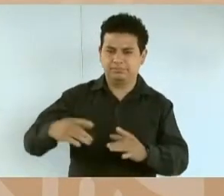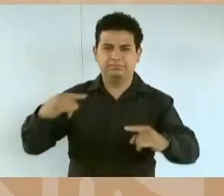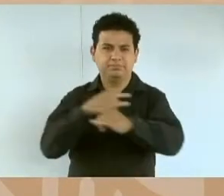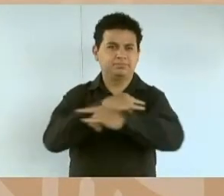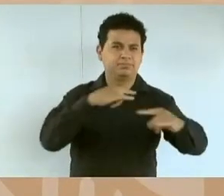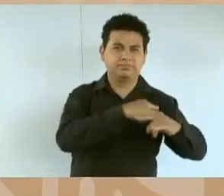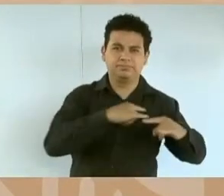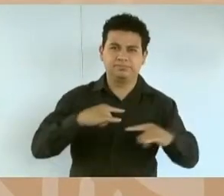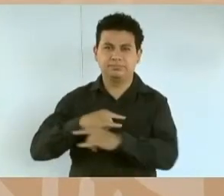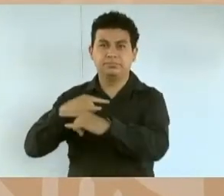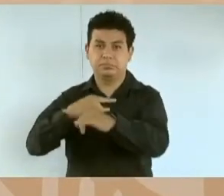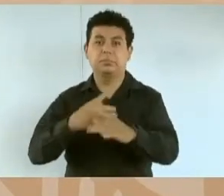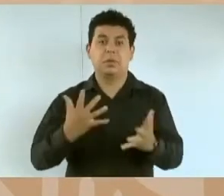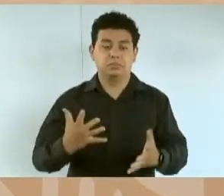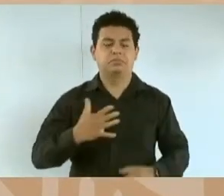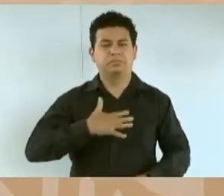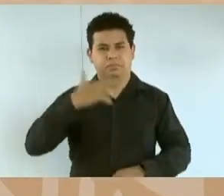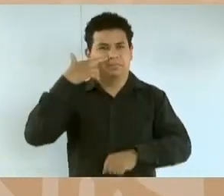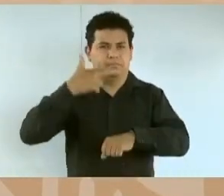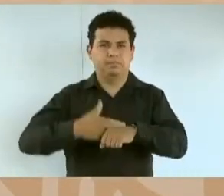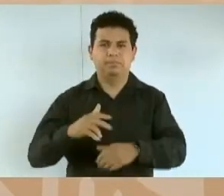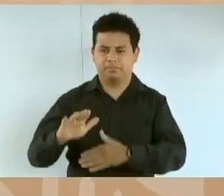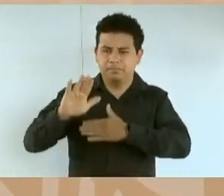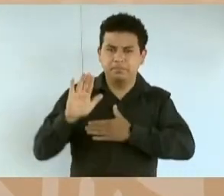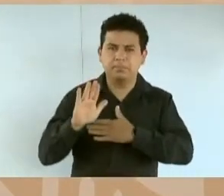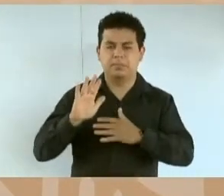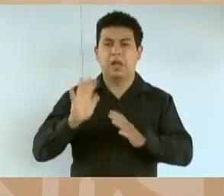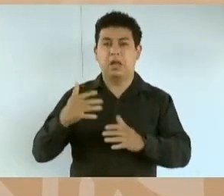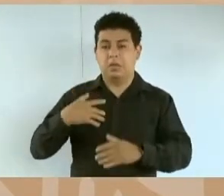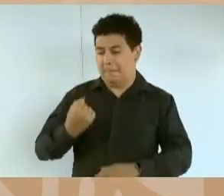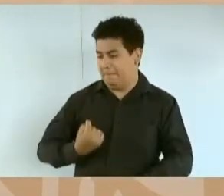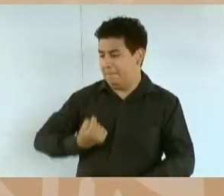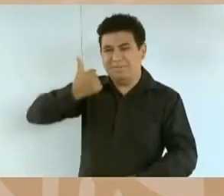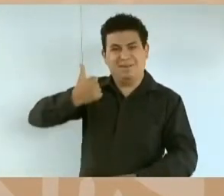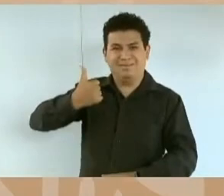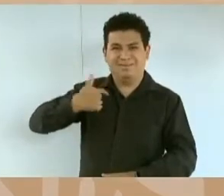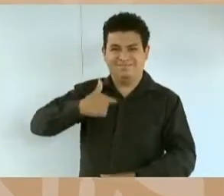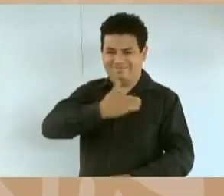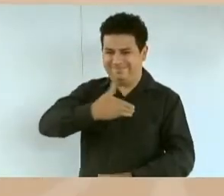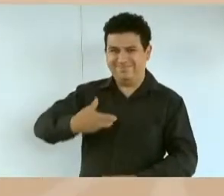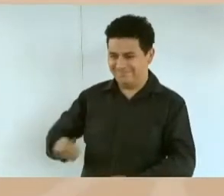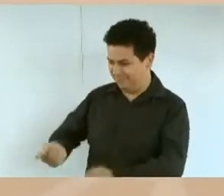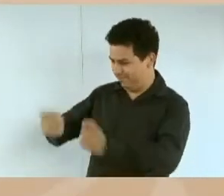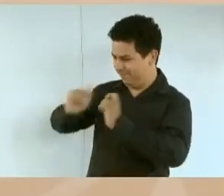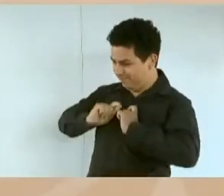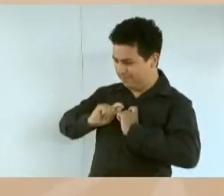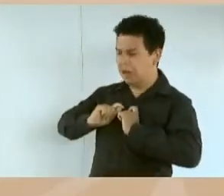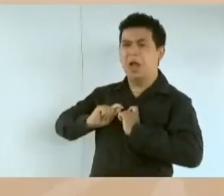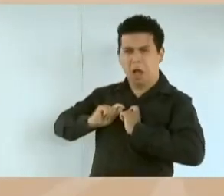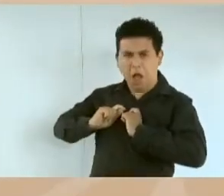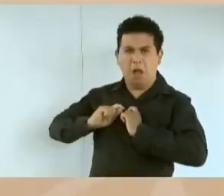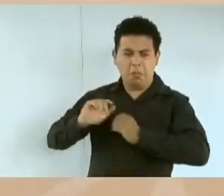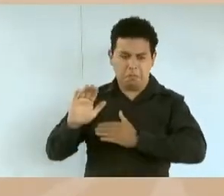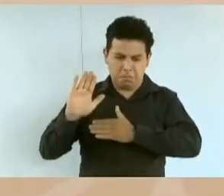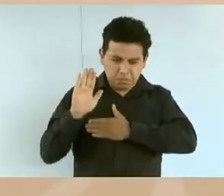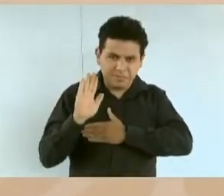Y ese es el compromiso que se hizo desde el inicio. Desde luego,